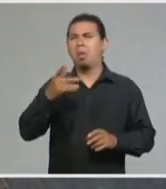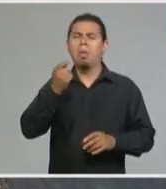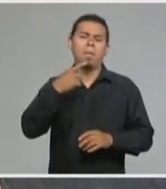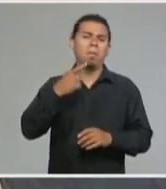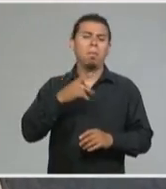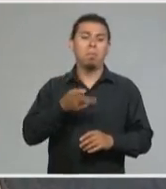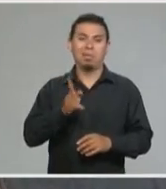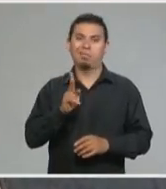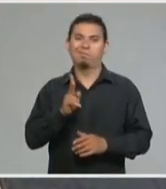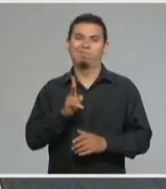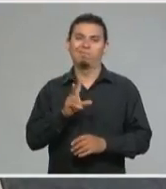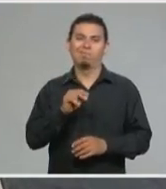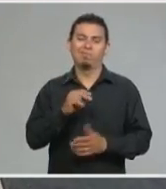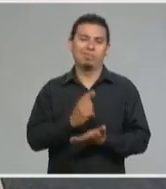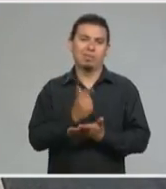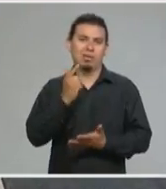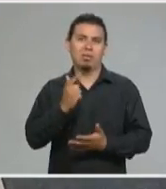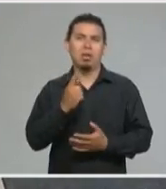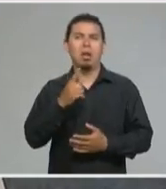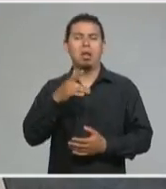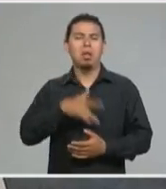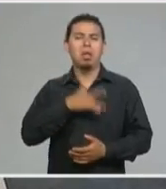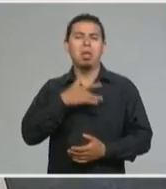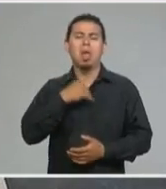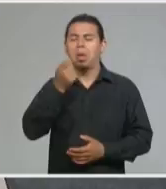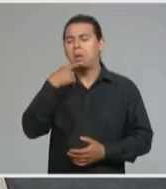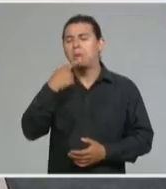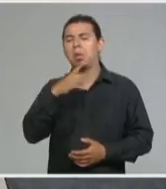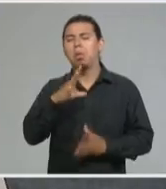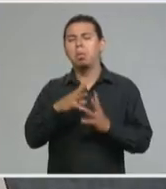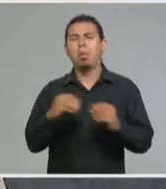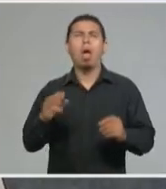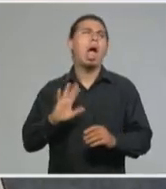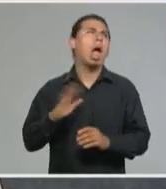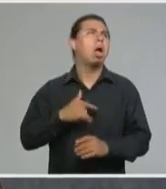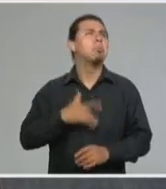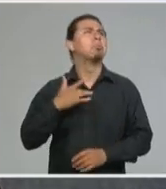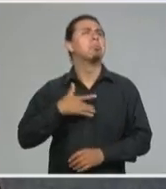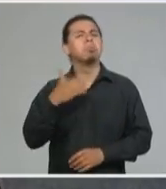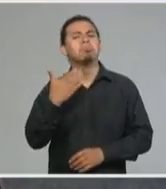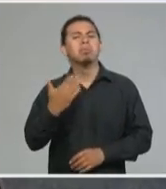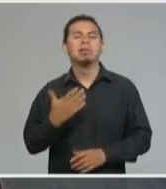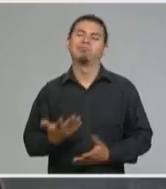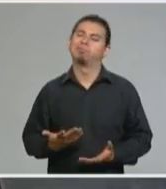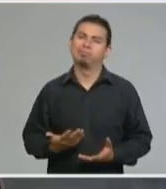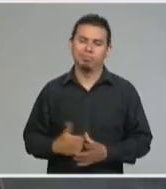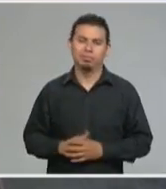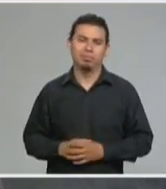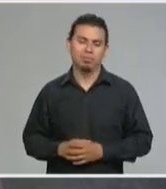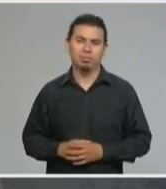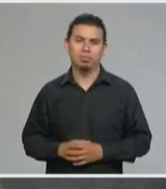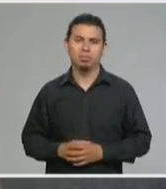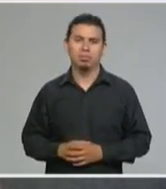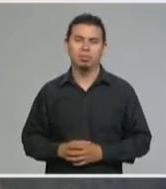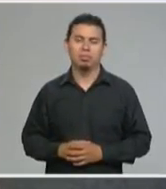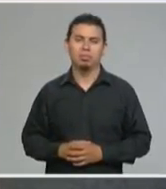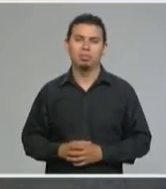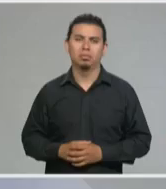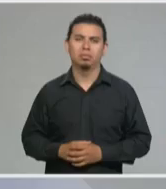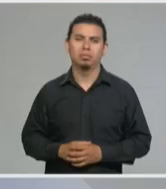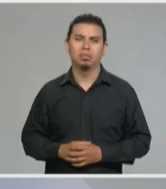mejor dicho, el padecimiento para las personas. En este caso, más que nada, a veces es como